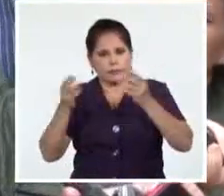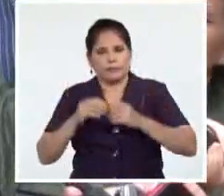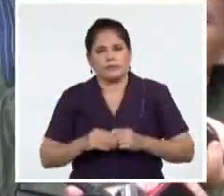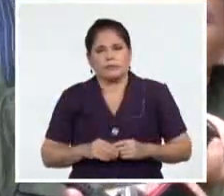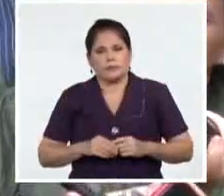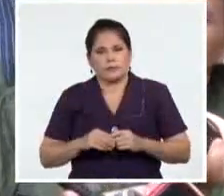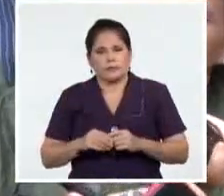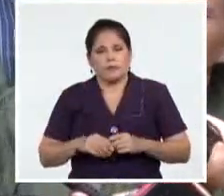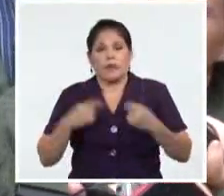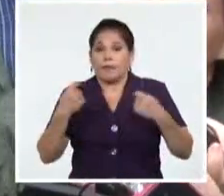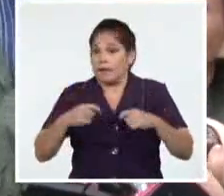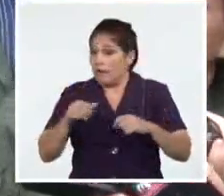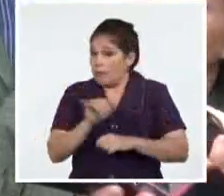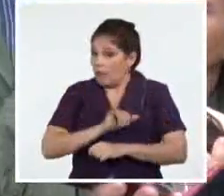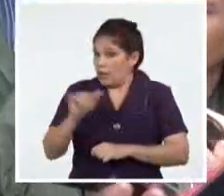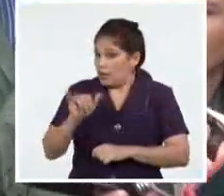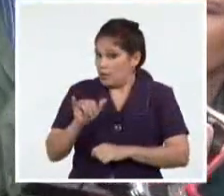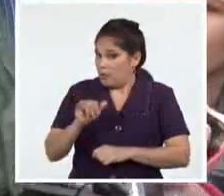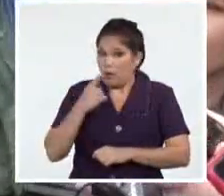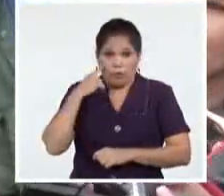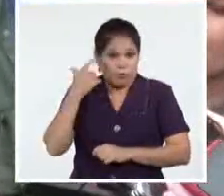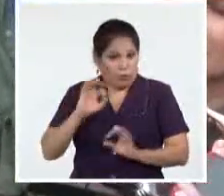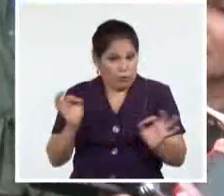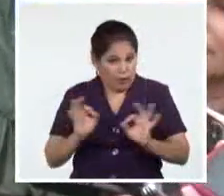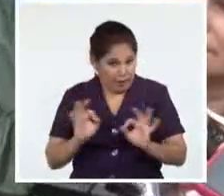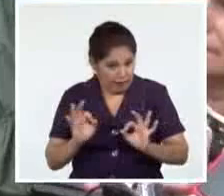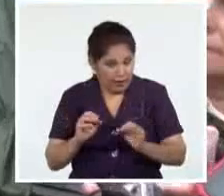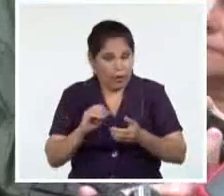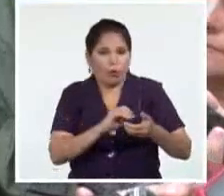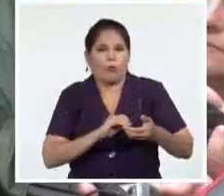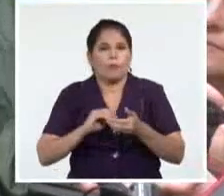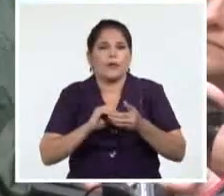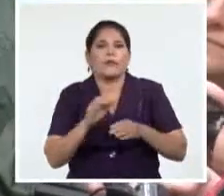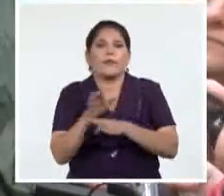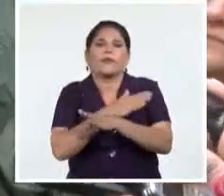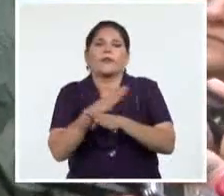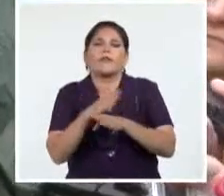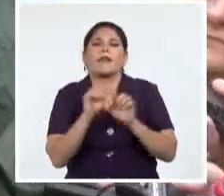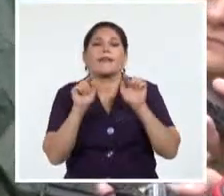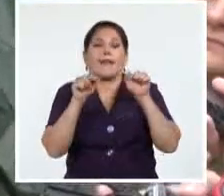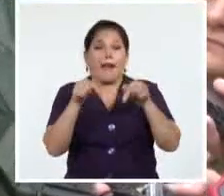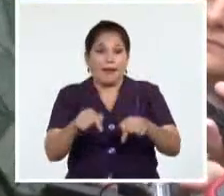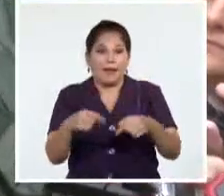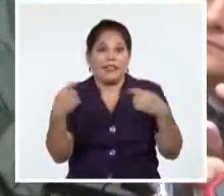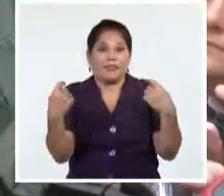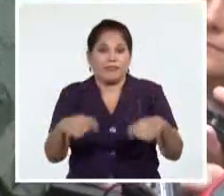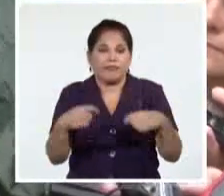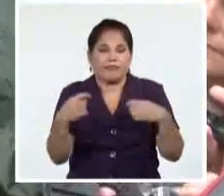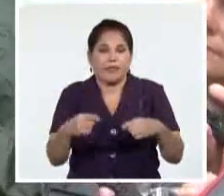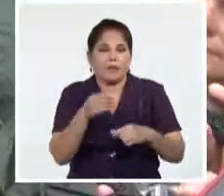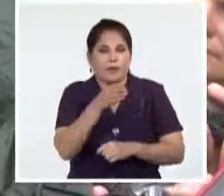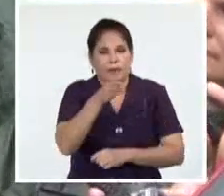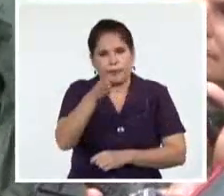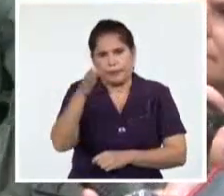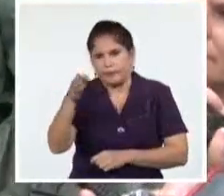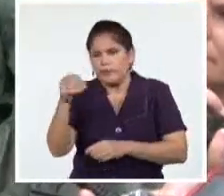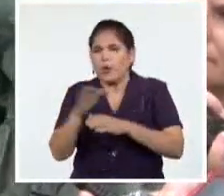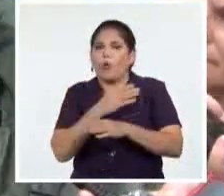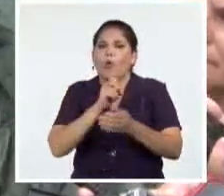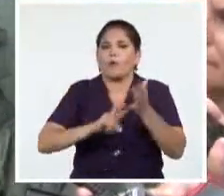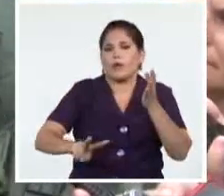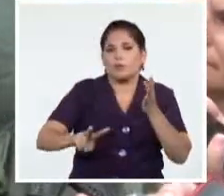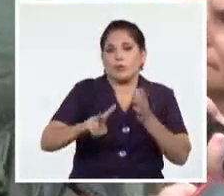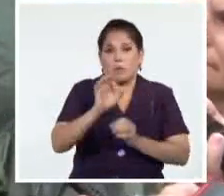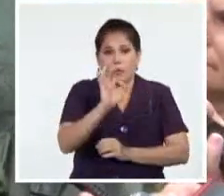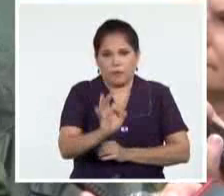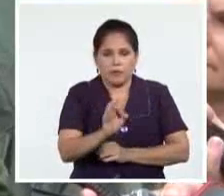debemos tener también que todavía no había varios compañeros de la dirección que estaban recorriendo en otros lugares pero